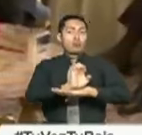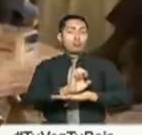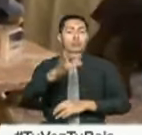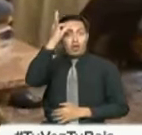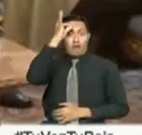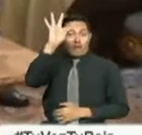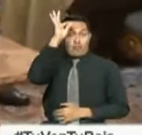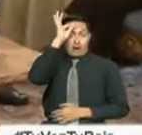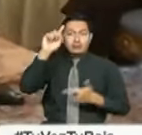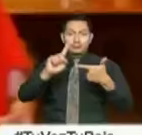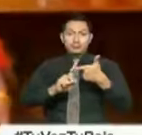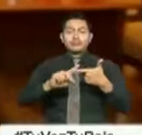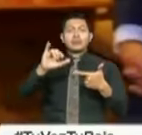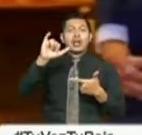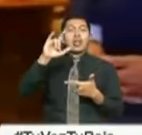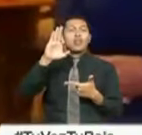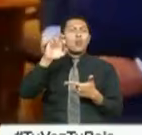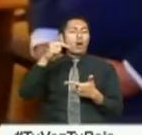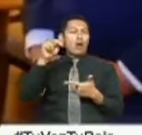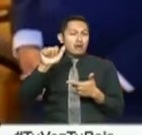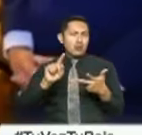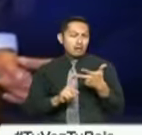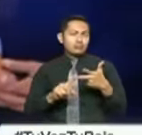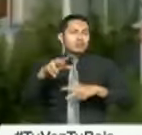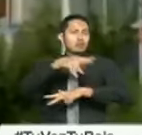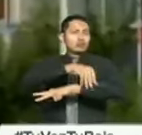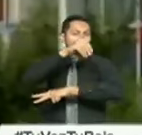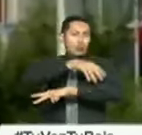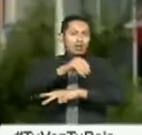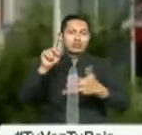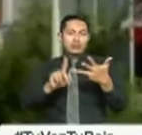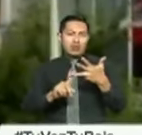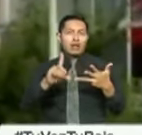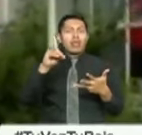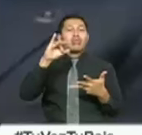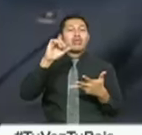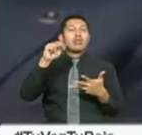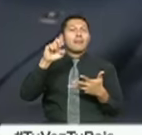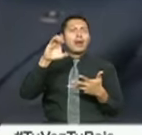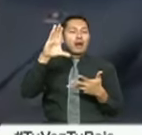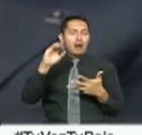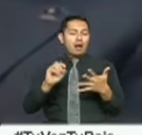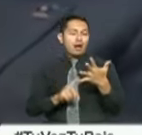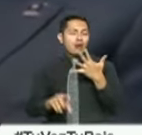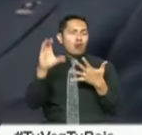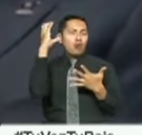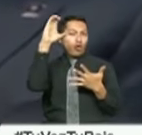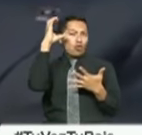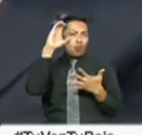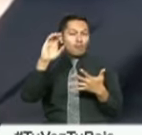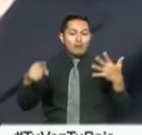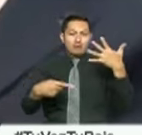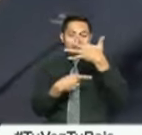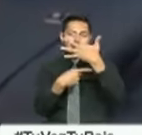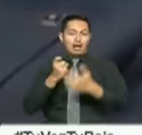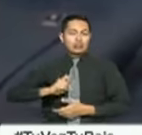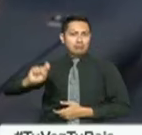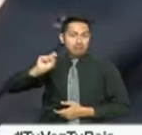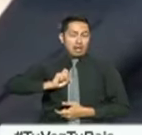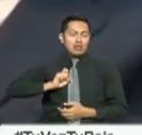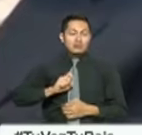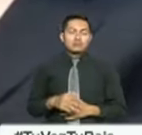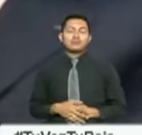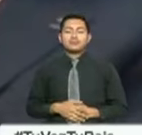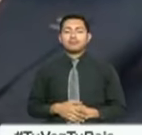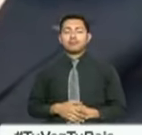con Lituania, Suecia, Dinamarca, Finlandia, Polonia, Italia y España. Estadísticamente, un mercado de 500 millones de